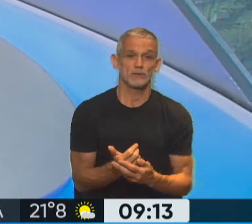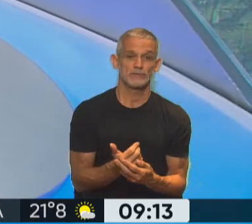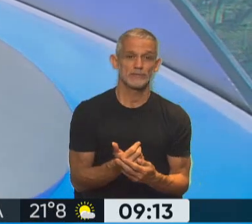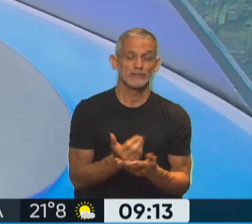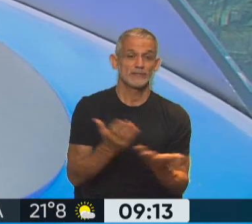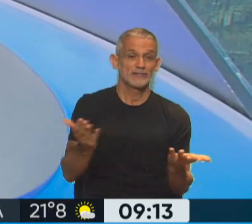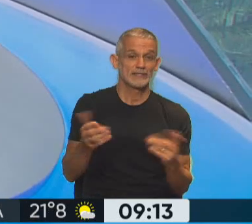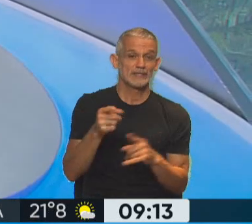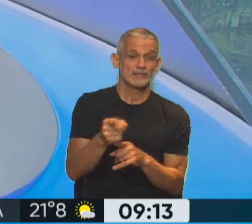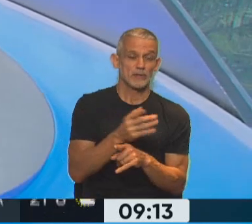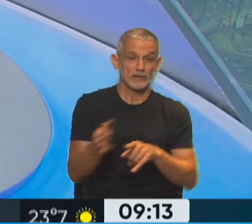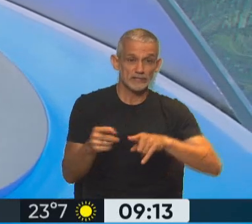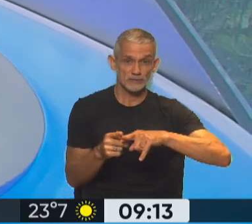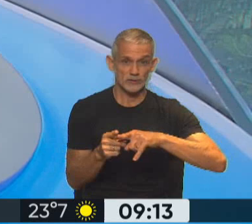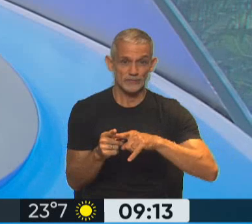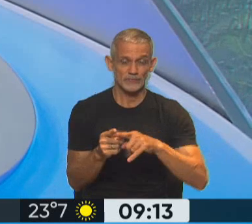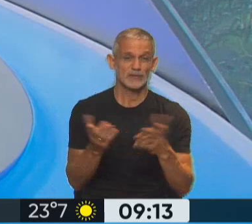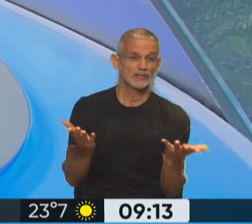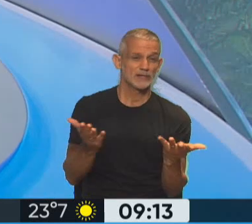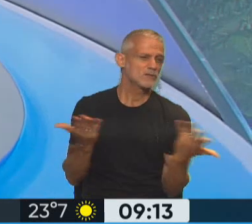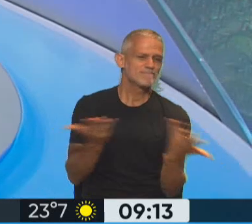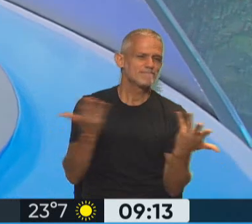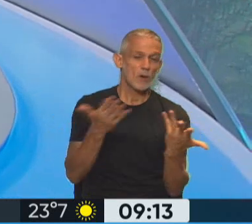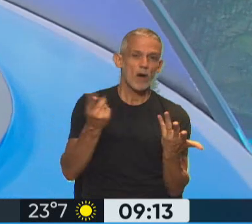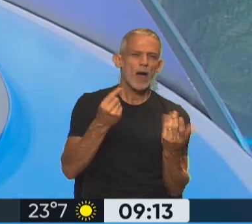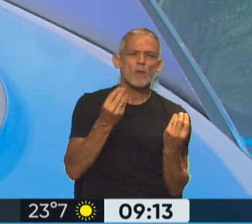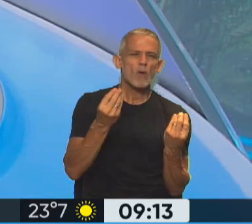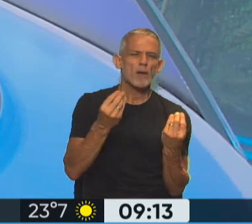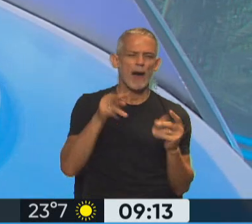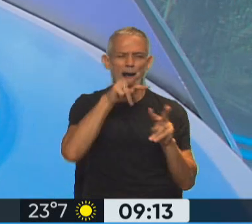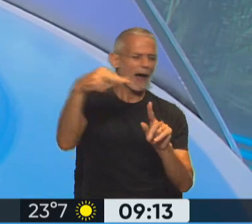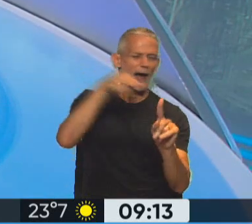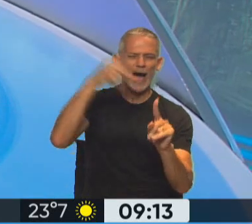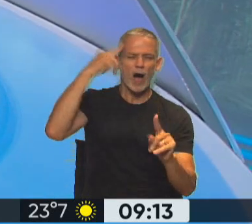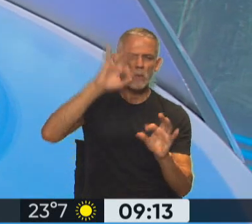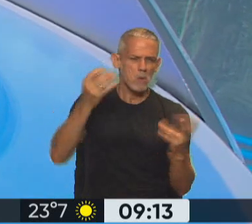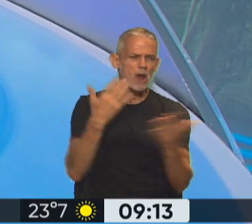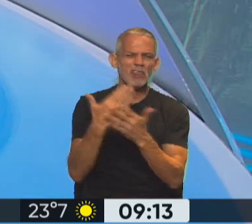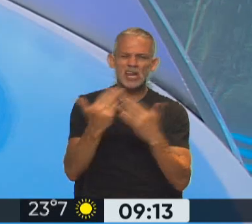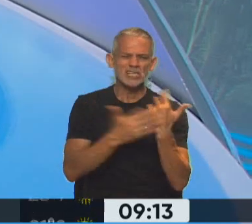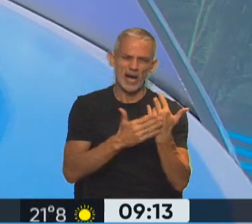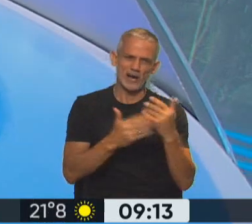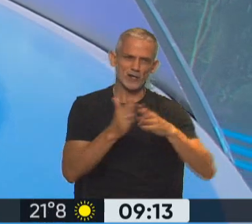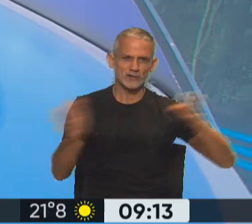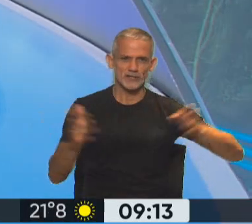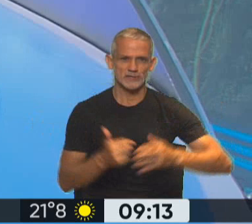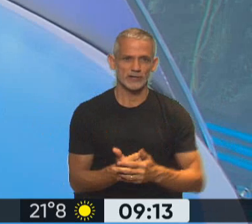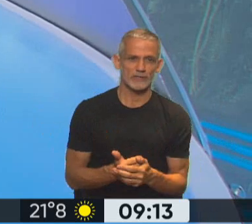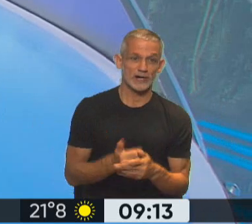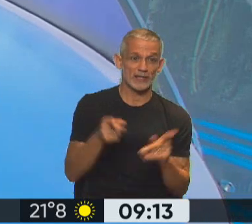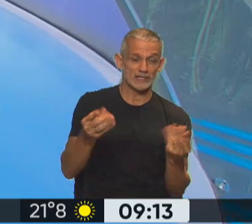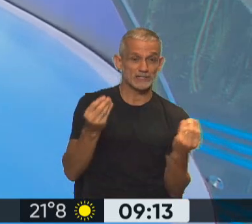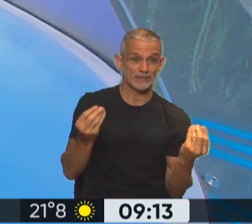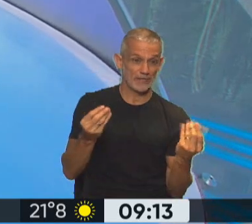y durante el fin de semana y en el caso puntual de la región tal cual Estamos cargando las tintas sobre ninguna mirada ideológica vos puede ser de derecha de izquierda de centro Lo que te gusta